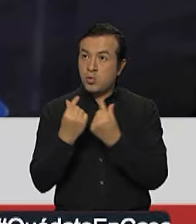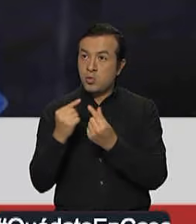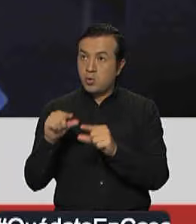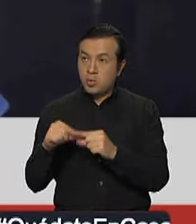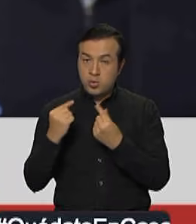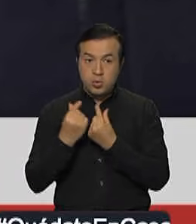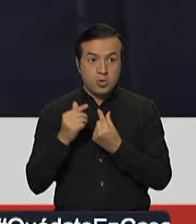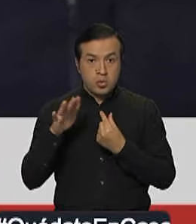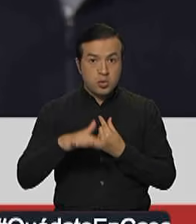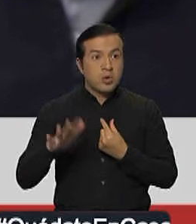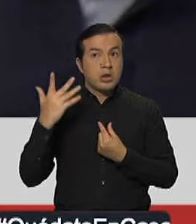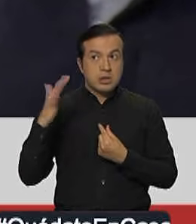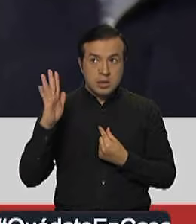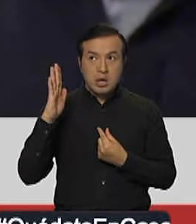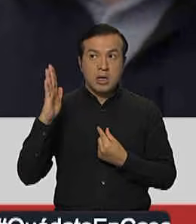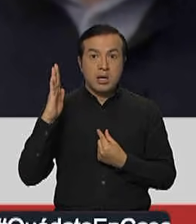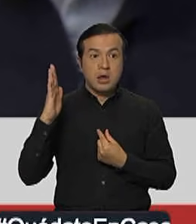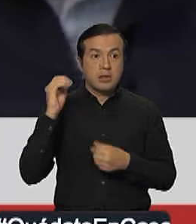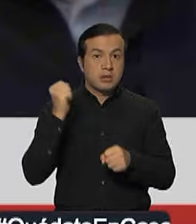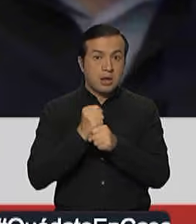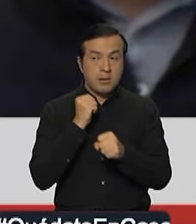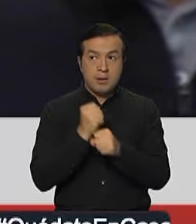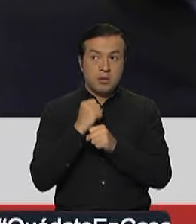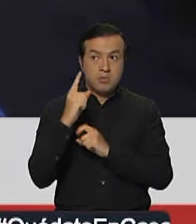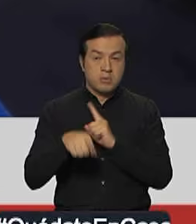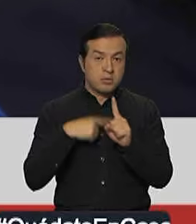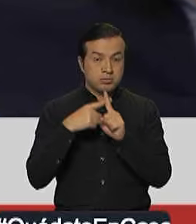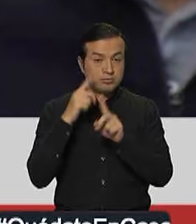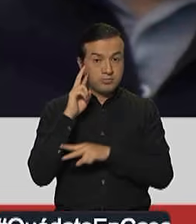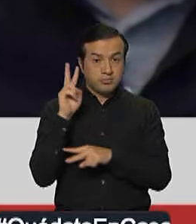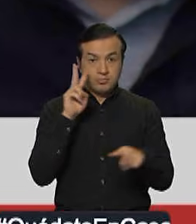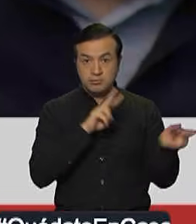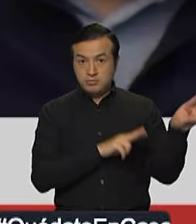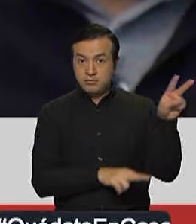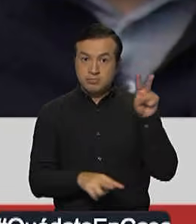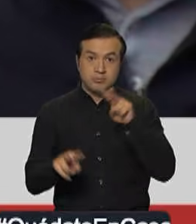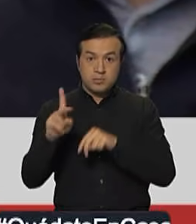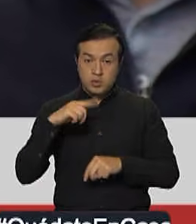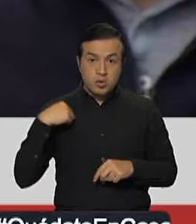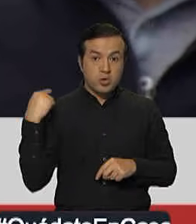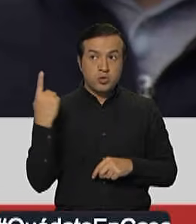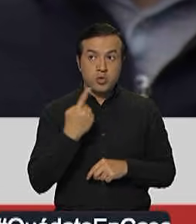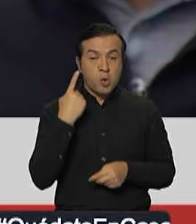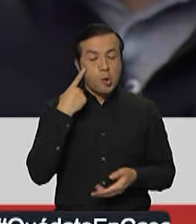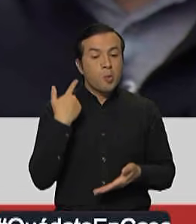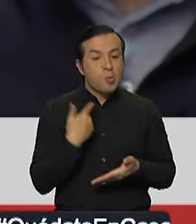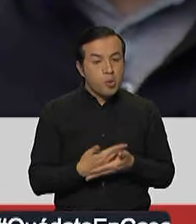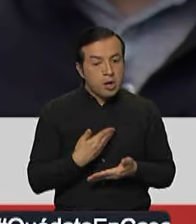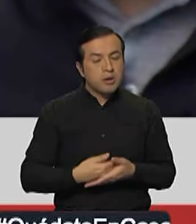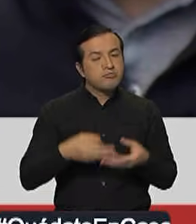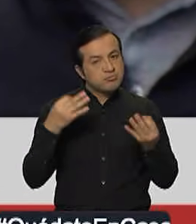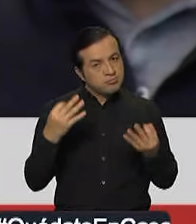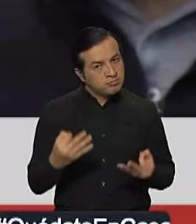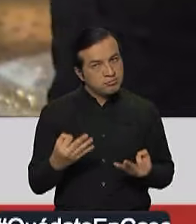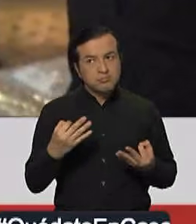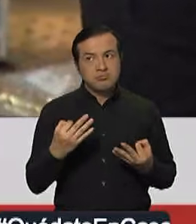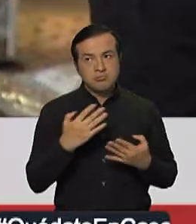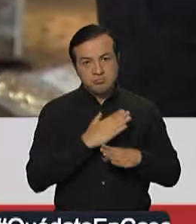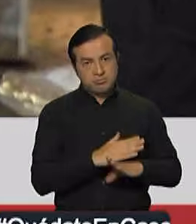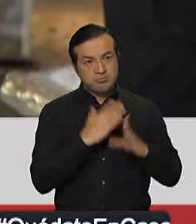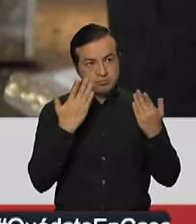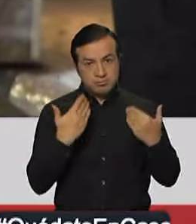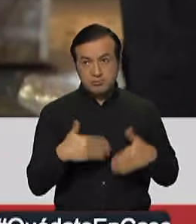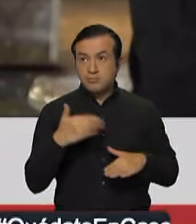las poblaciones que ya han estado expuestas al virus y que nosotros, esta es la demostración de que tenemos inmunidad.